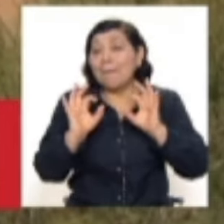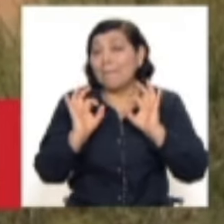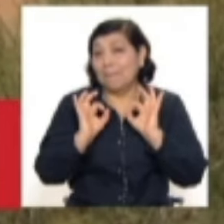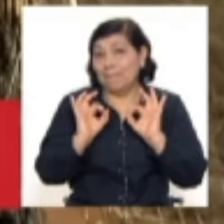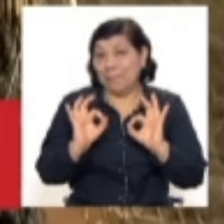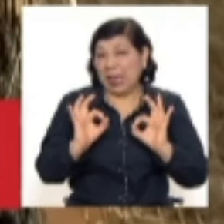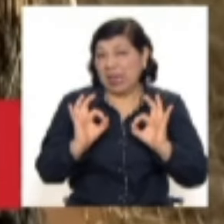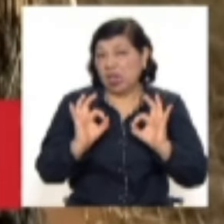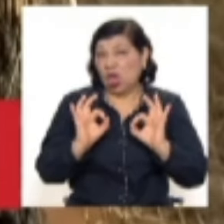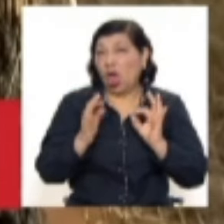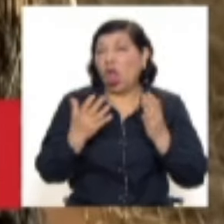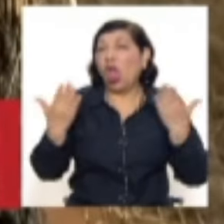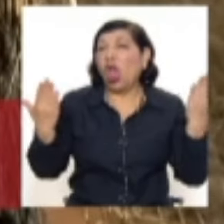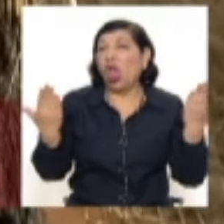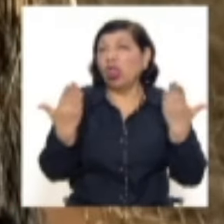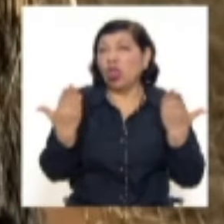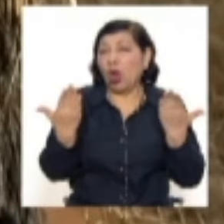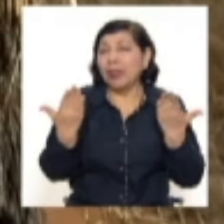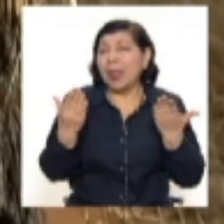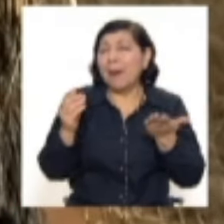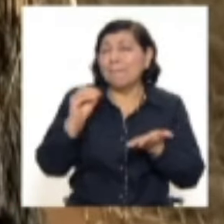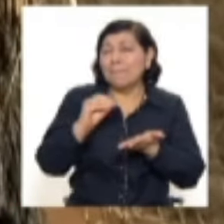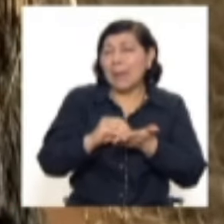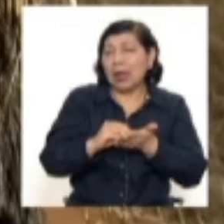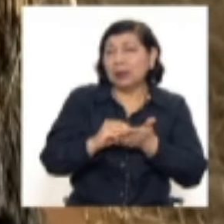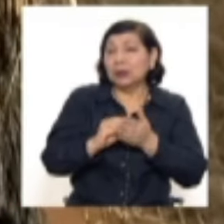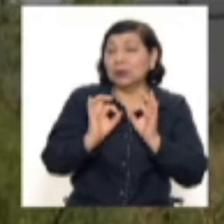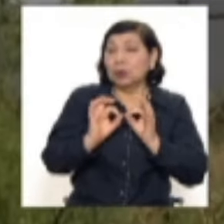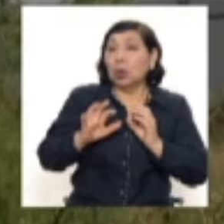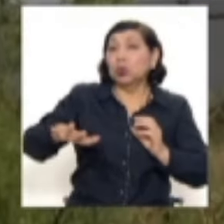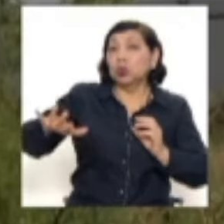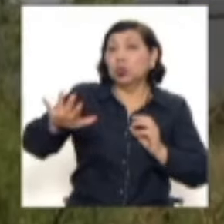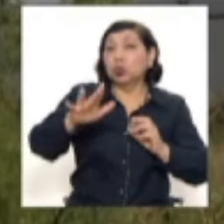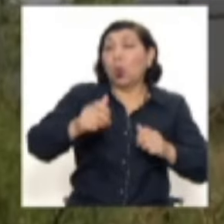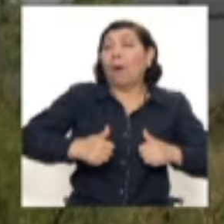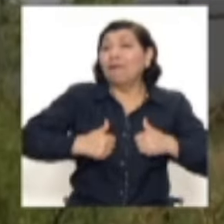peligrosas donde las condiciones extremas ponen en riesgo sus vidas.